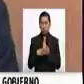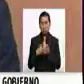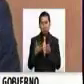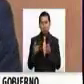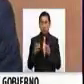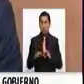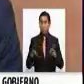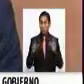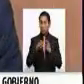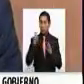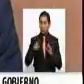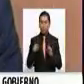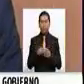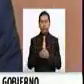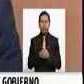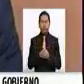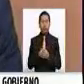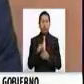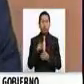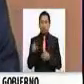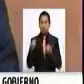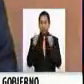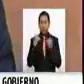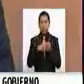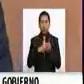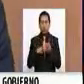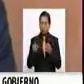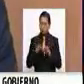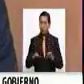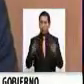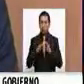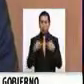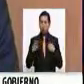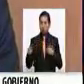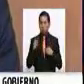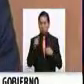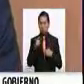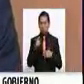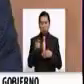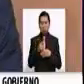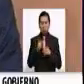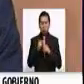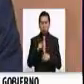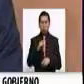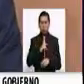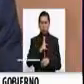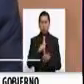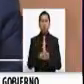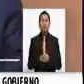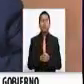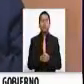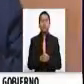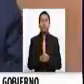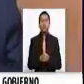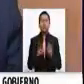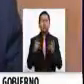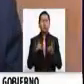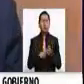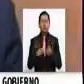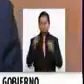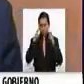relevante información privilegiada la llama técnicamente la policía sobre